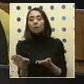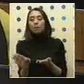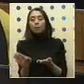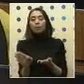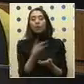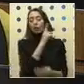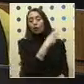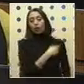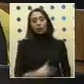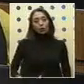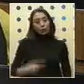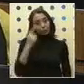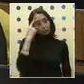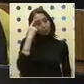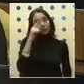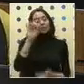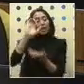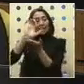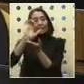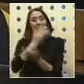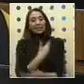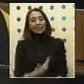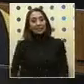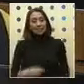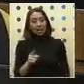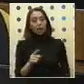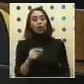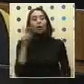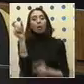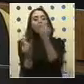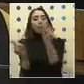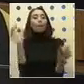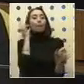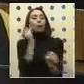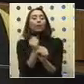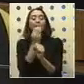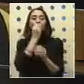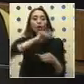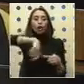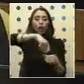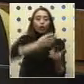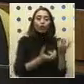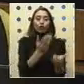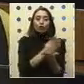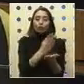el gobierno, el Estado, para que las manipuladoras de alimentos no pueden